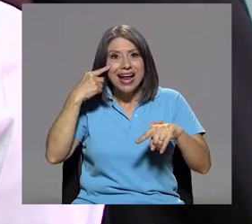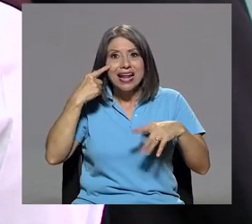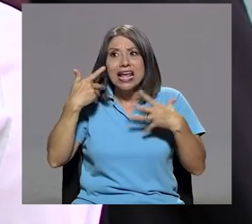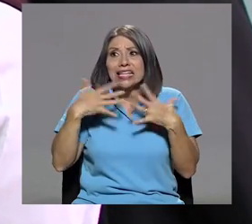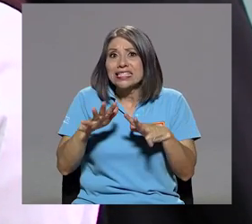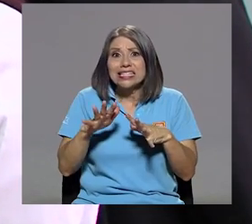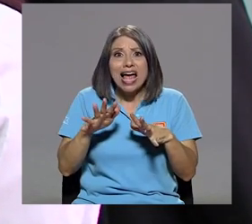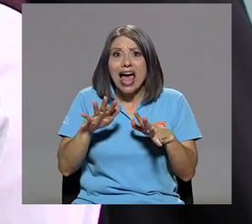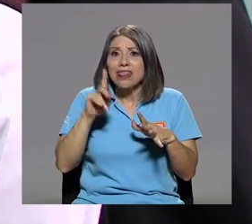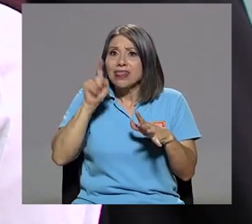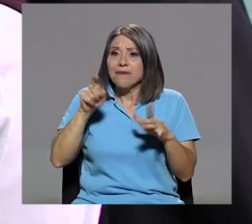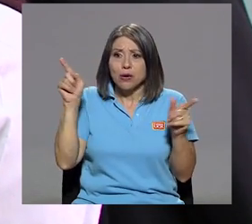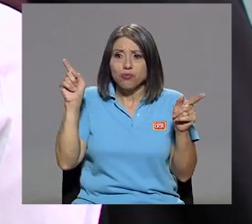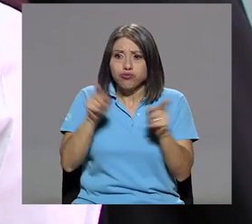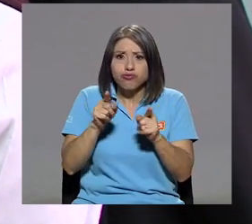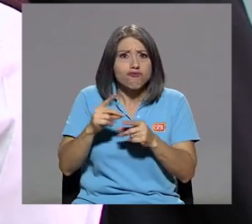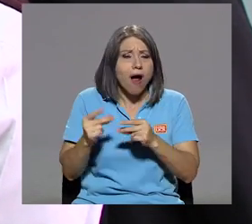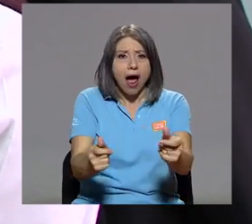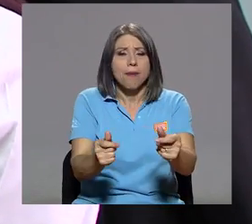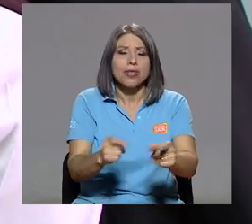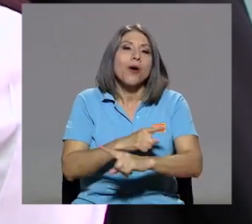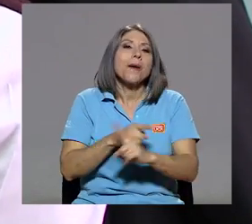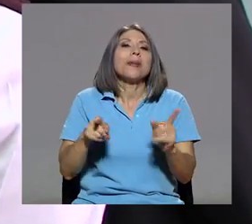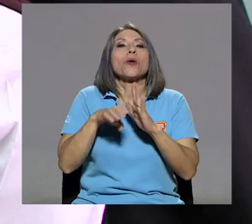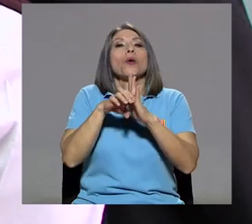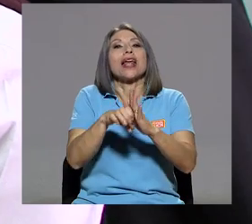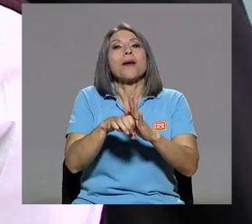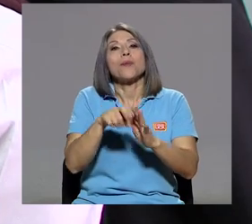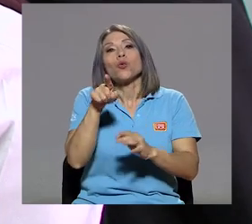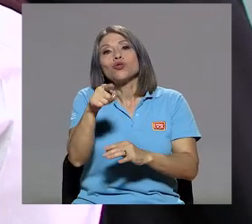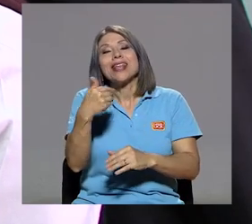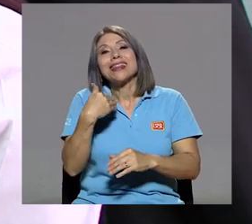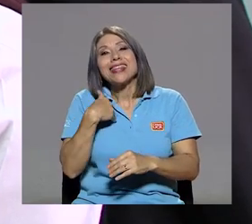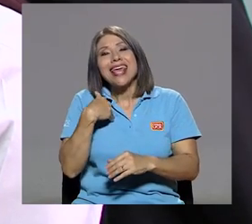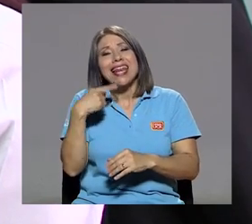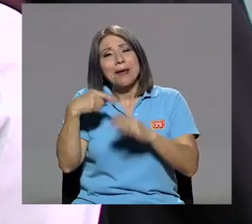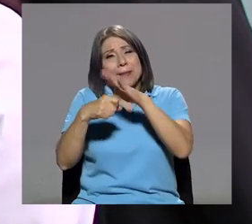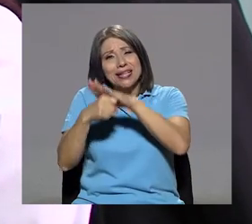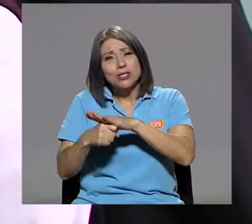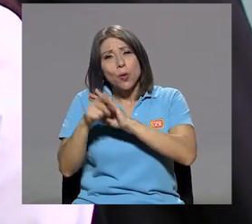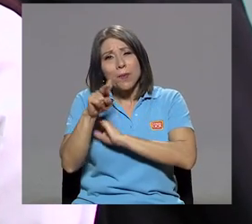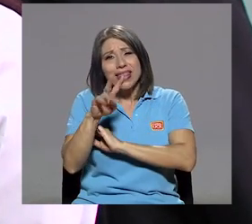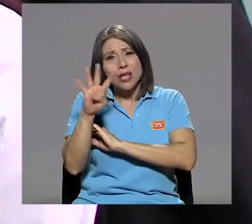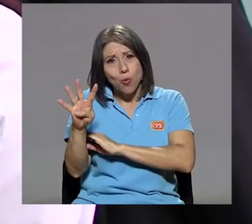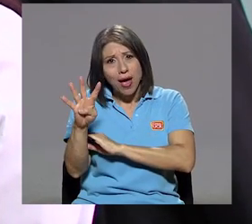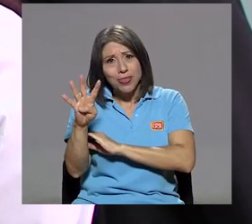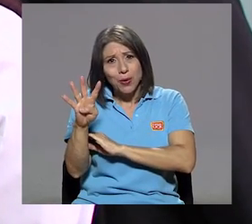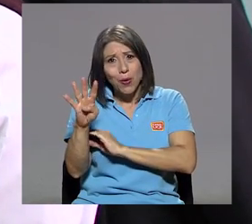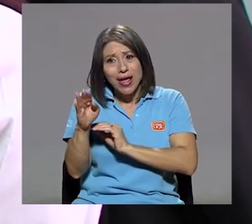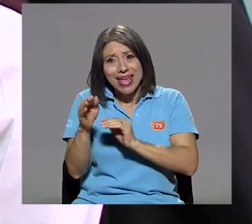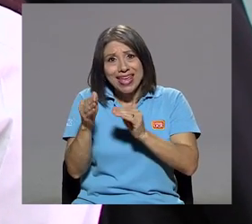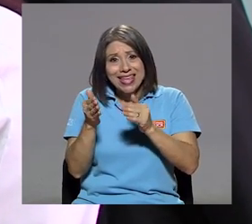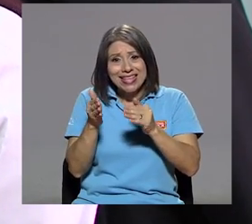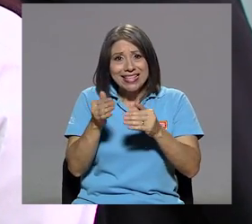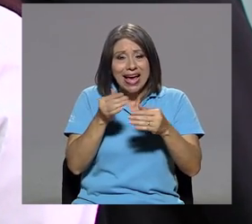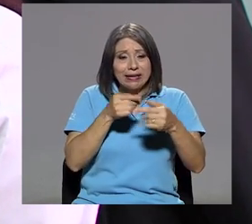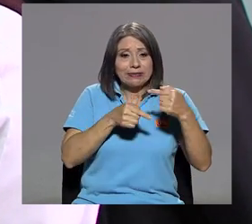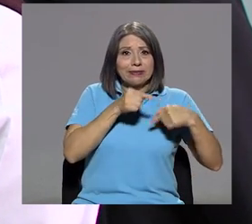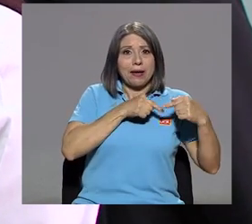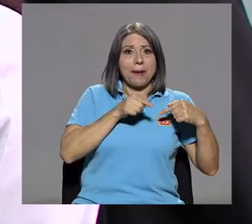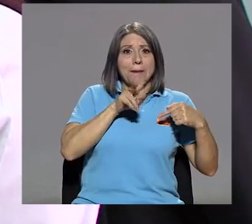caída de 10 milímetros de un solo golpe. Pero ya un 24, que usted le baja el 20%, son 5 menos. Y lo llevas a